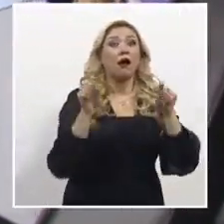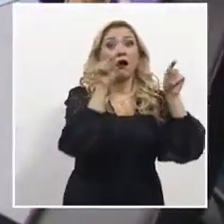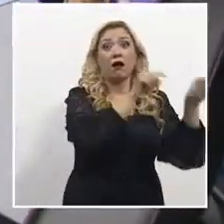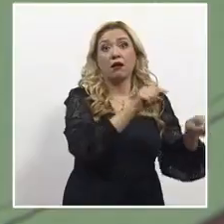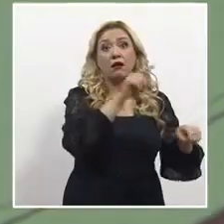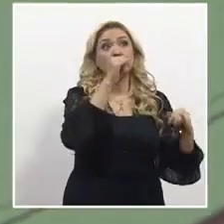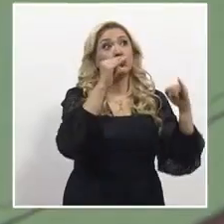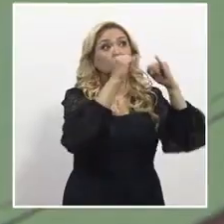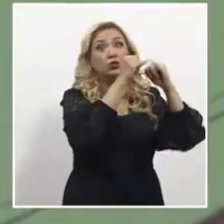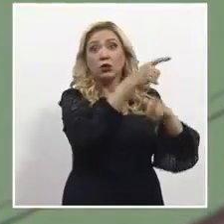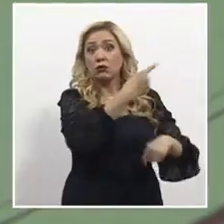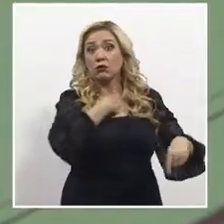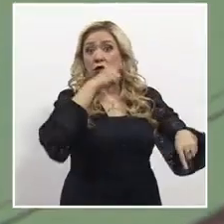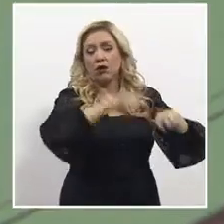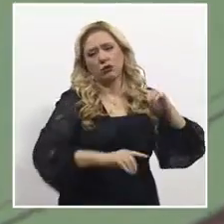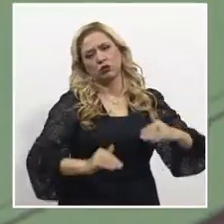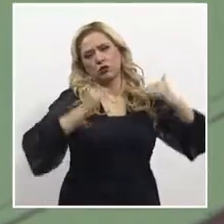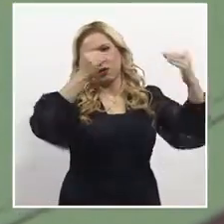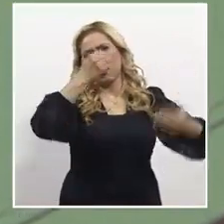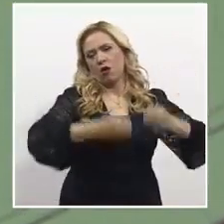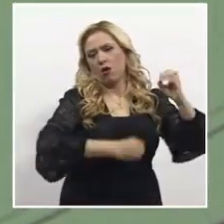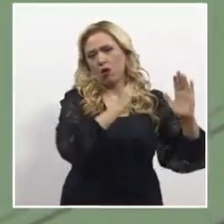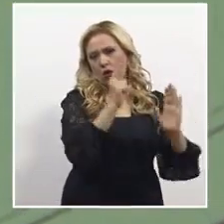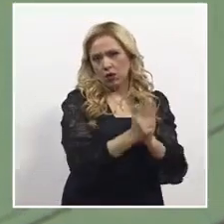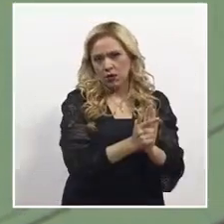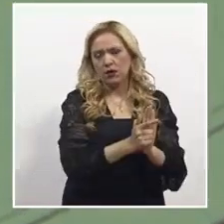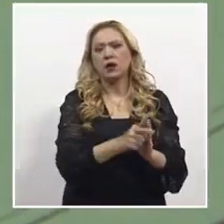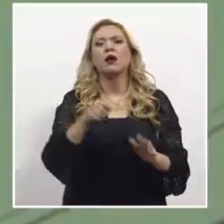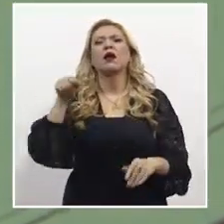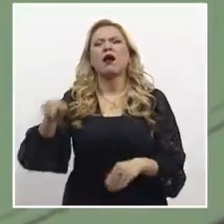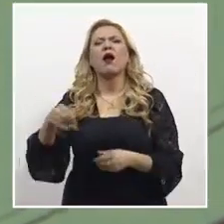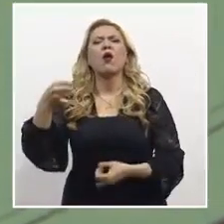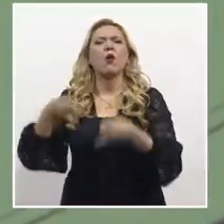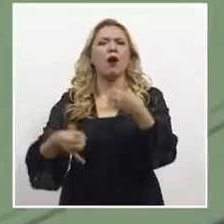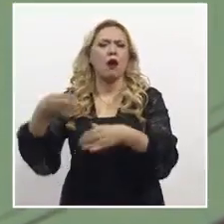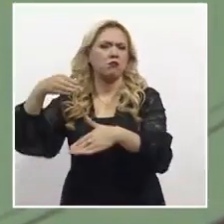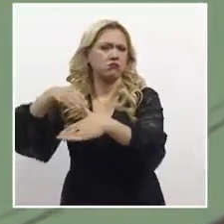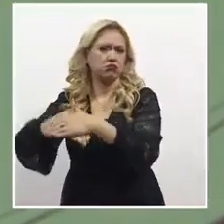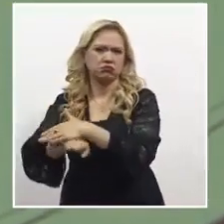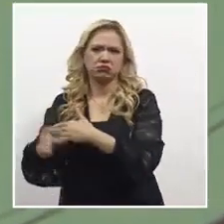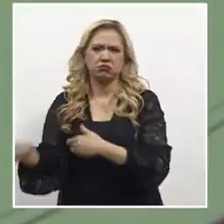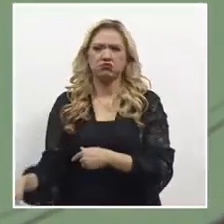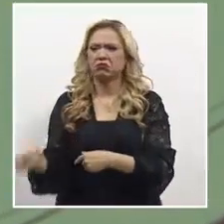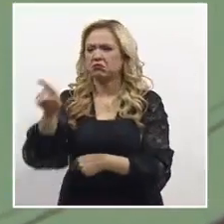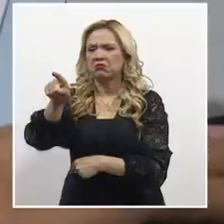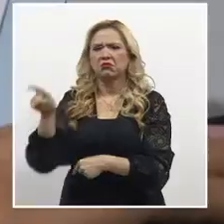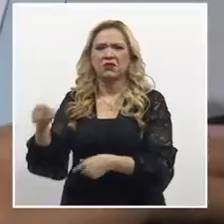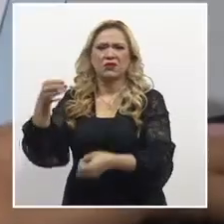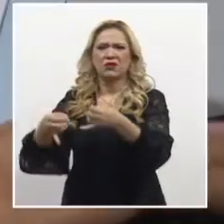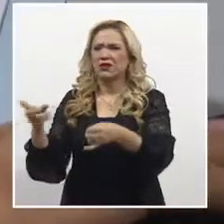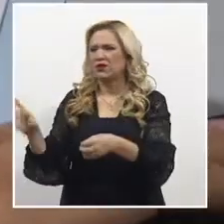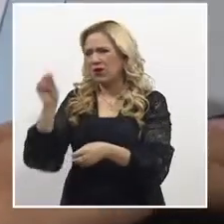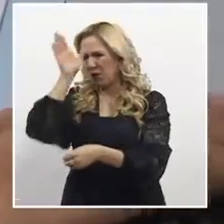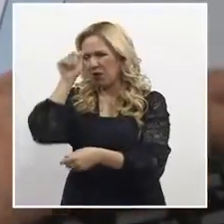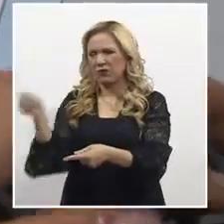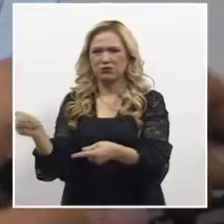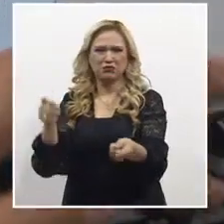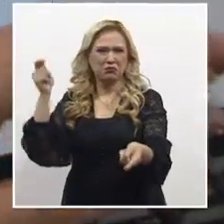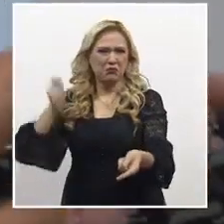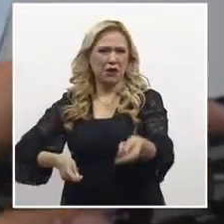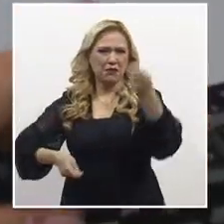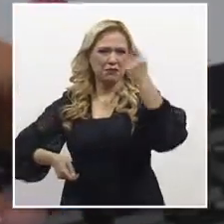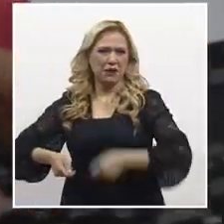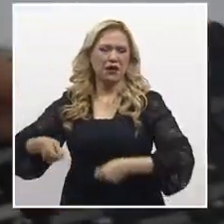de atracción, mientras que el amparo indirecto se presenta ante los juzgados de distrito o de forma excepcional por los tribunales